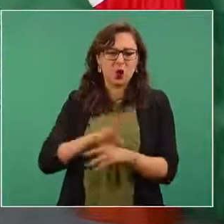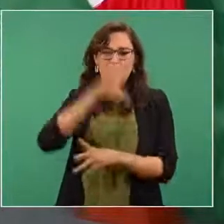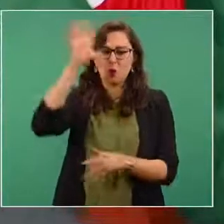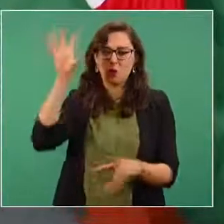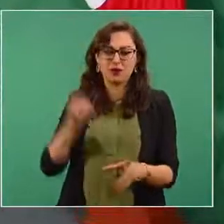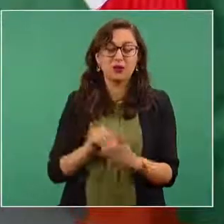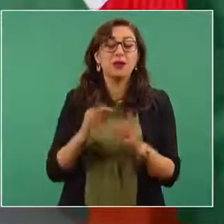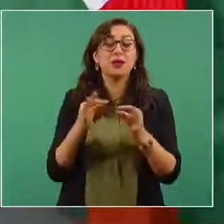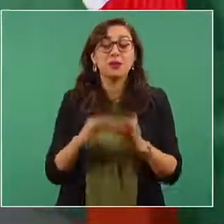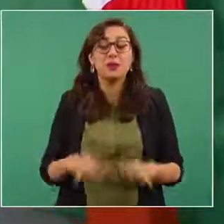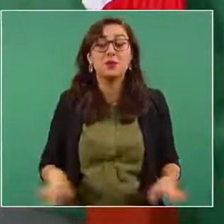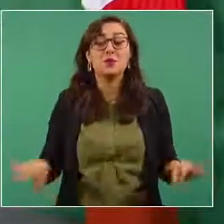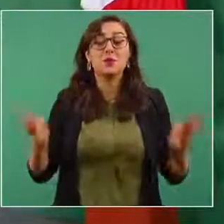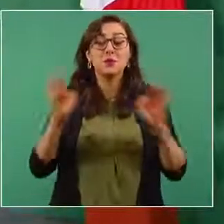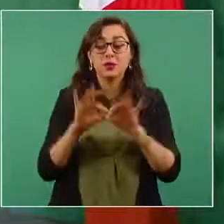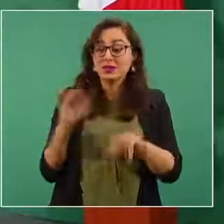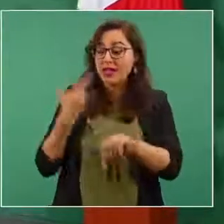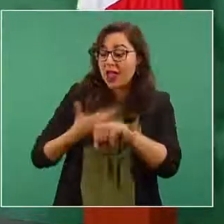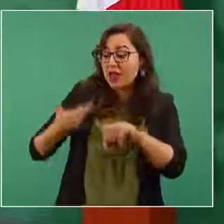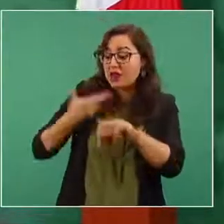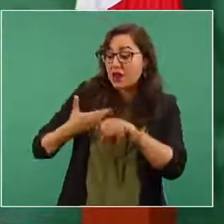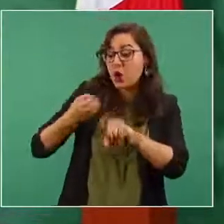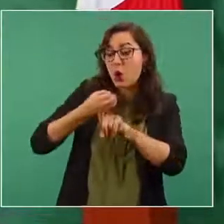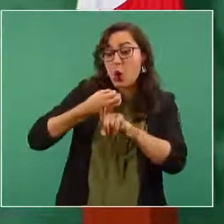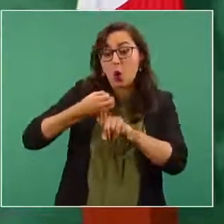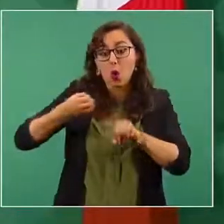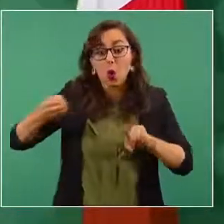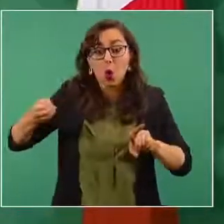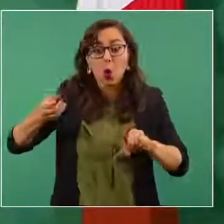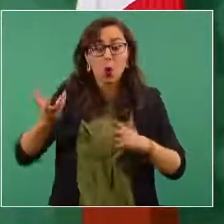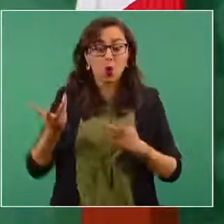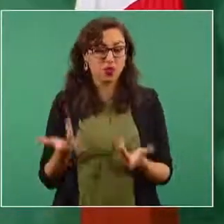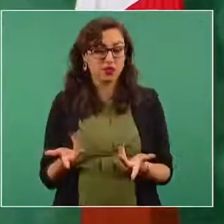el flujo migratorio. O sea, a ver,